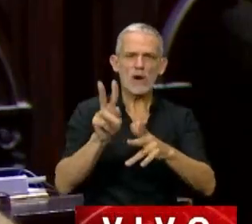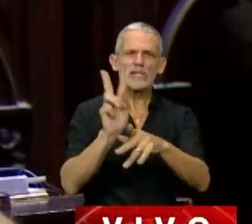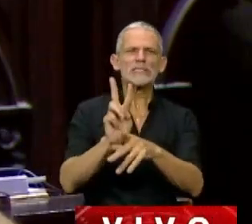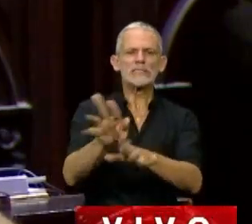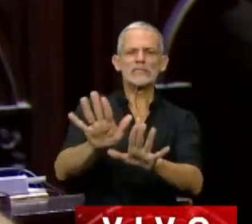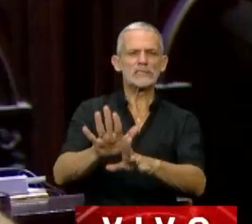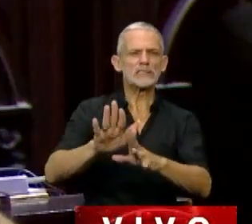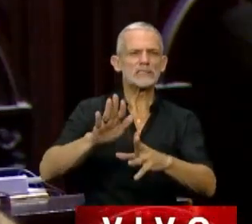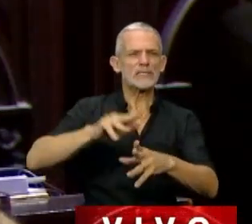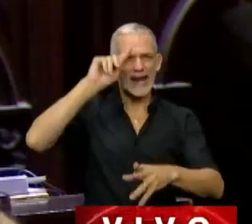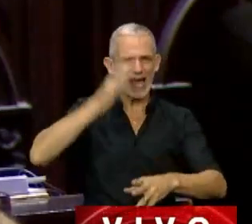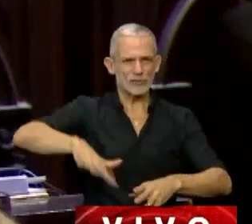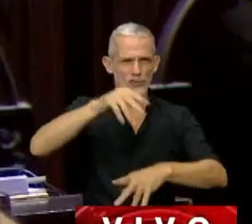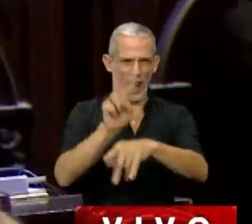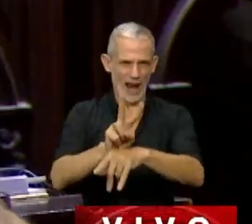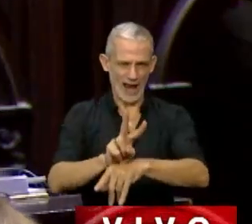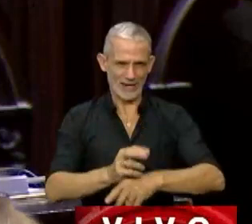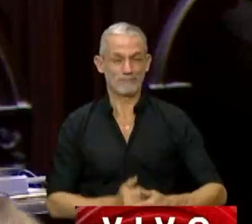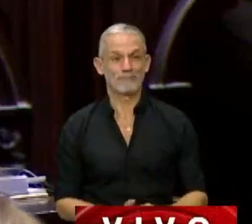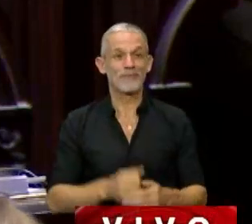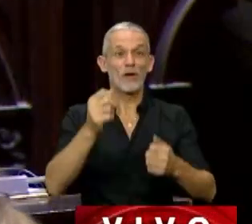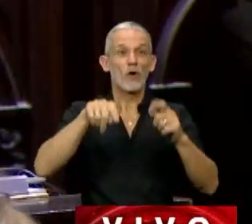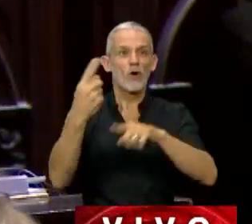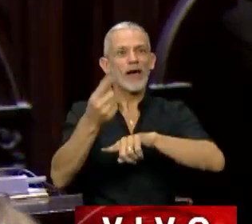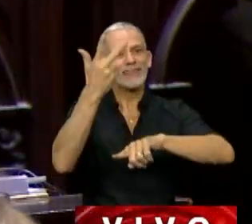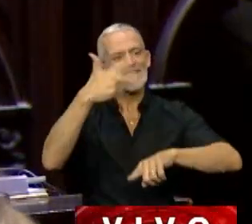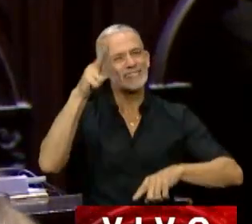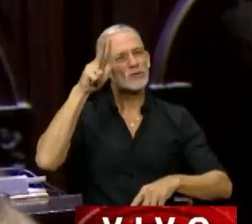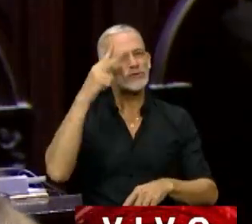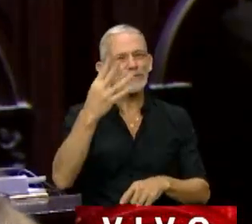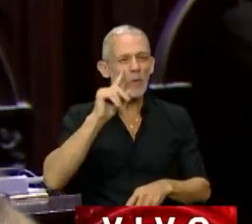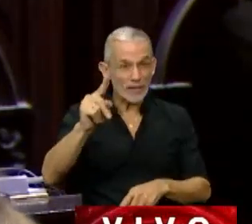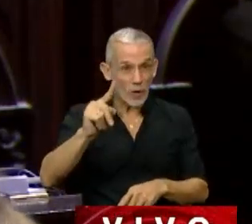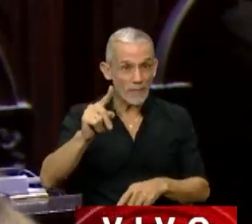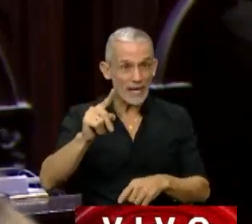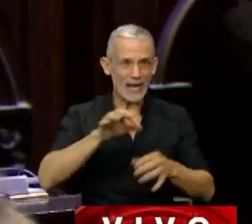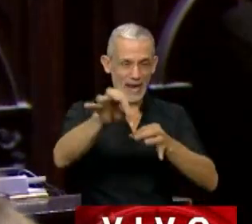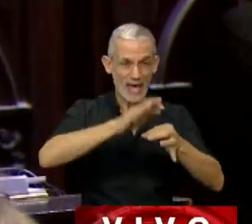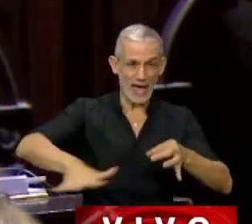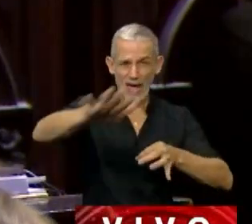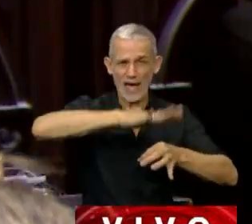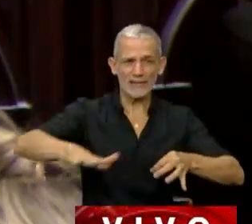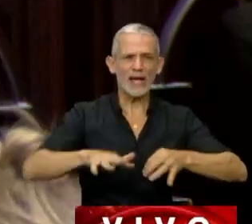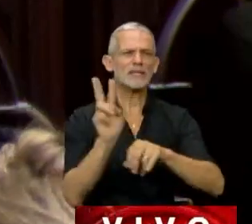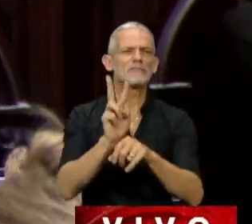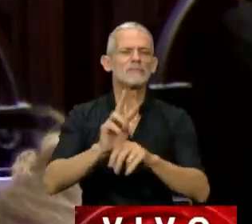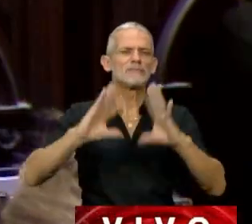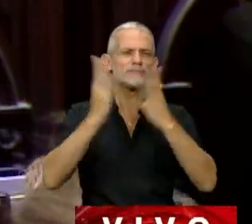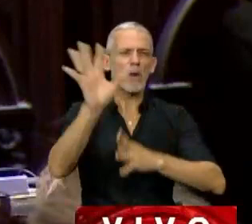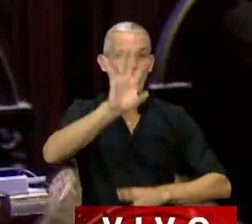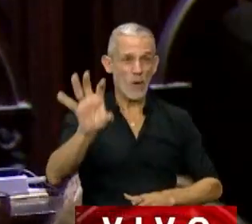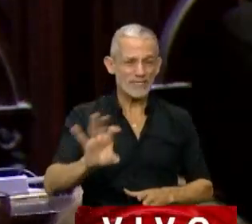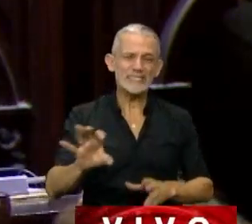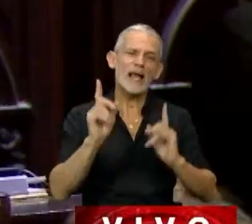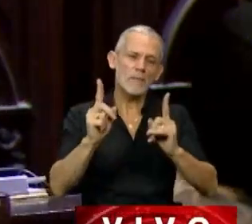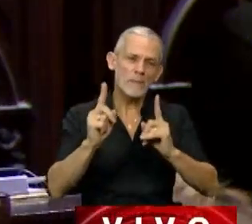Reserva Nacional. Y otras 384.000 hectáreas quedarán bajo la categoría de Reserva Provincial,